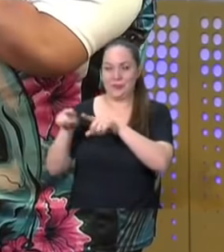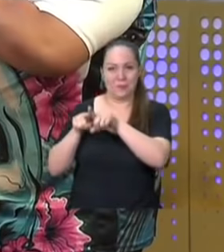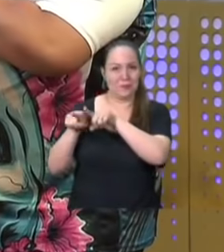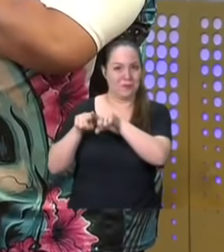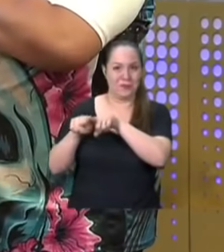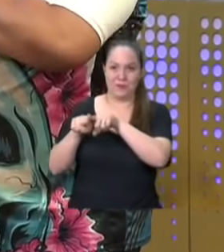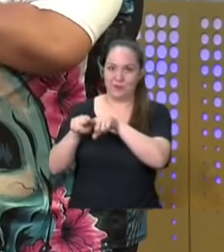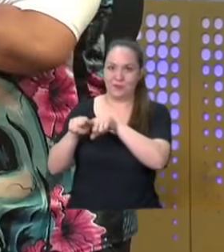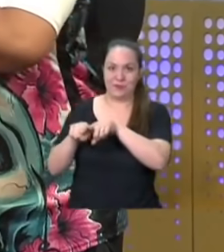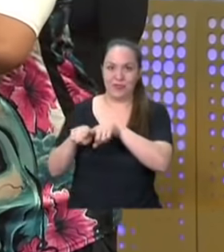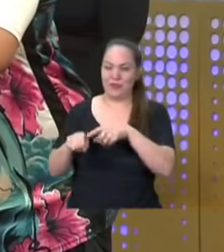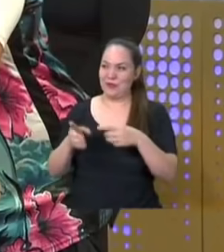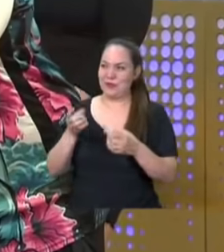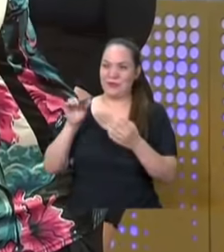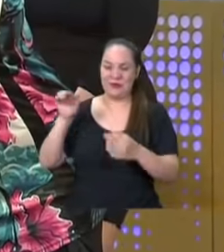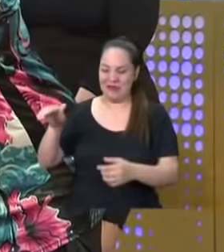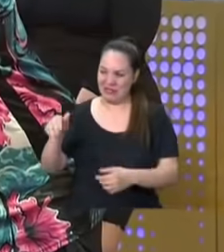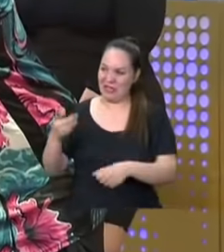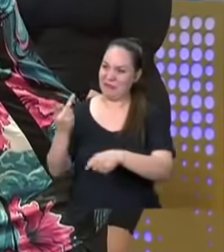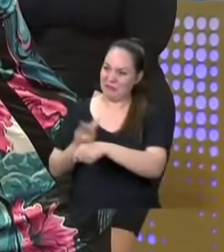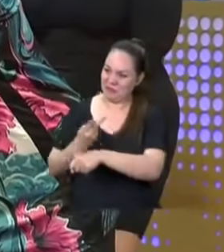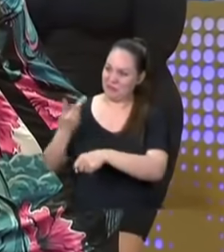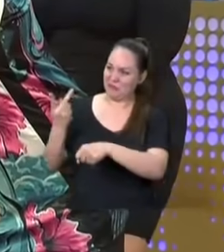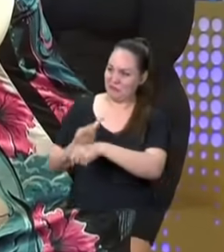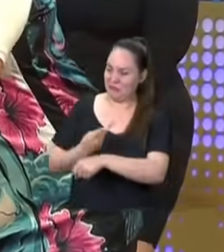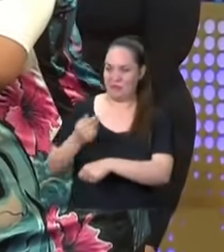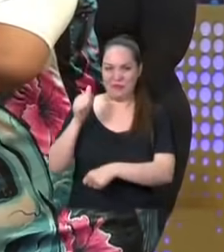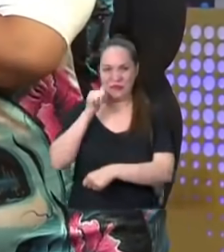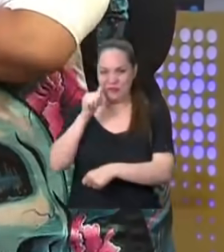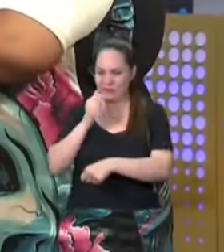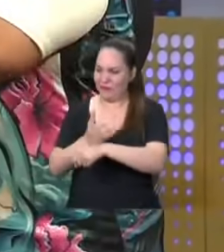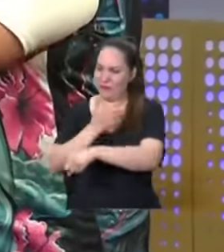con nosotros, siempre te voy a querer más que todas las viejas que tengas.